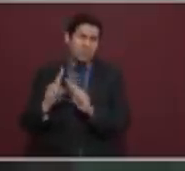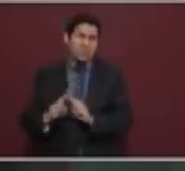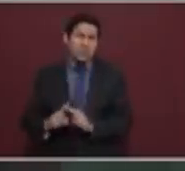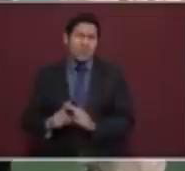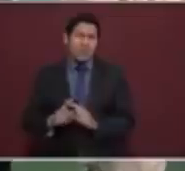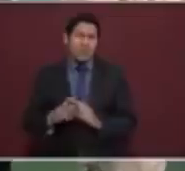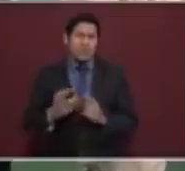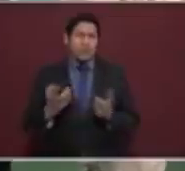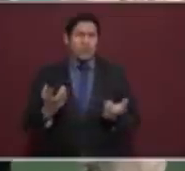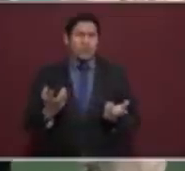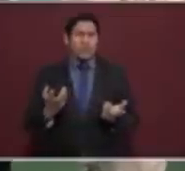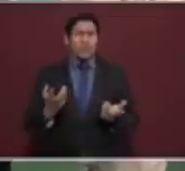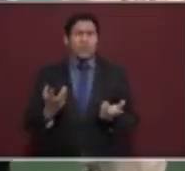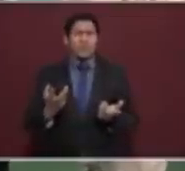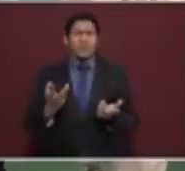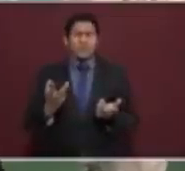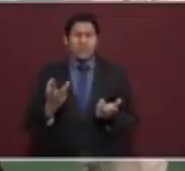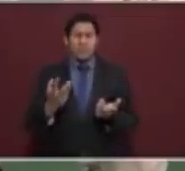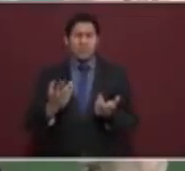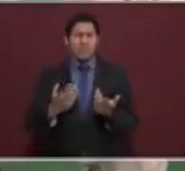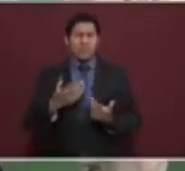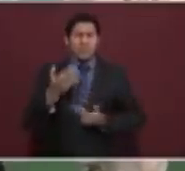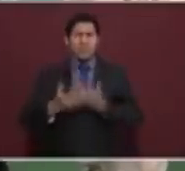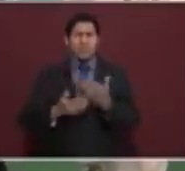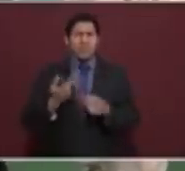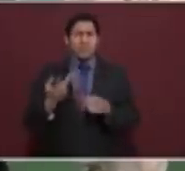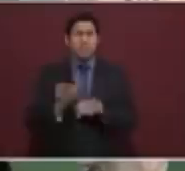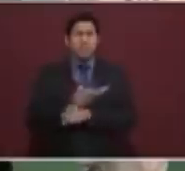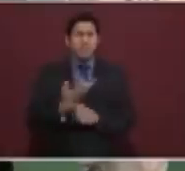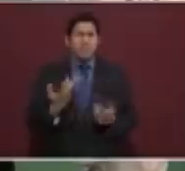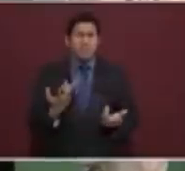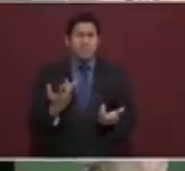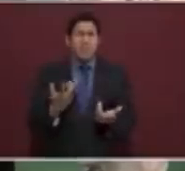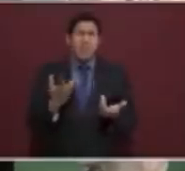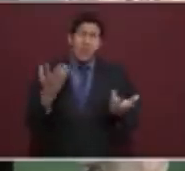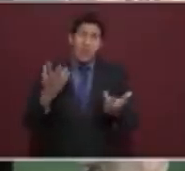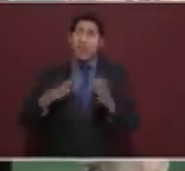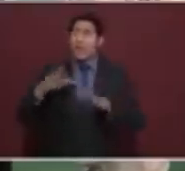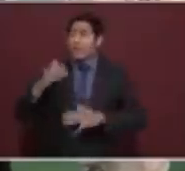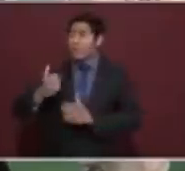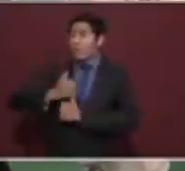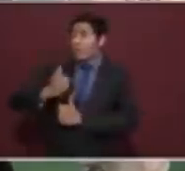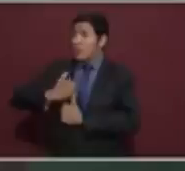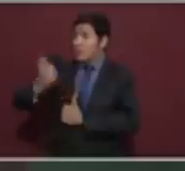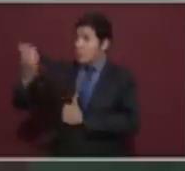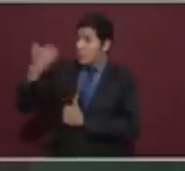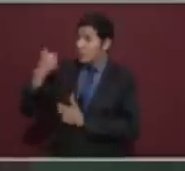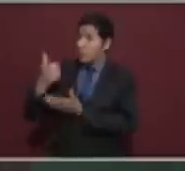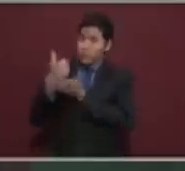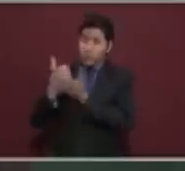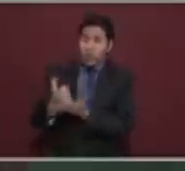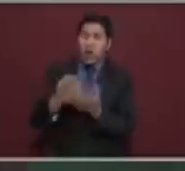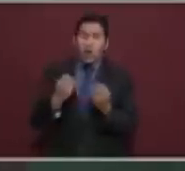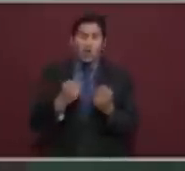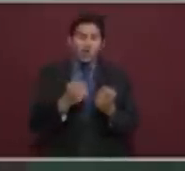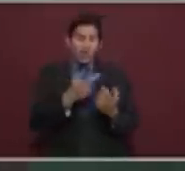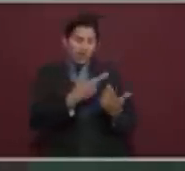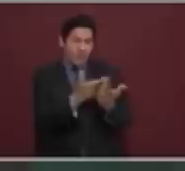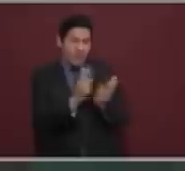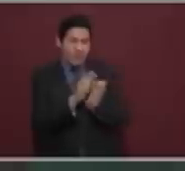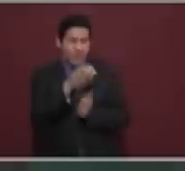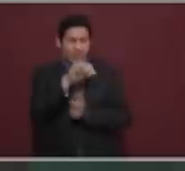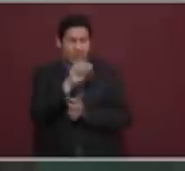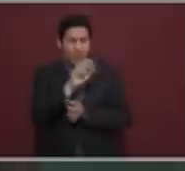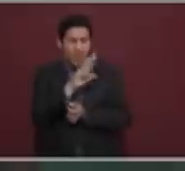qué fue lo que sucedió se usaba el ejército se usaba a la marina para operativos